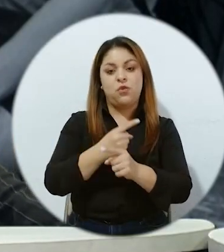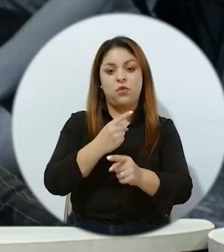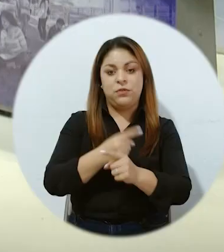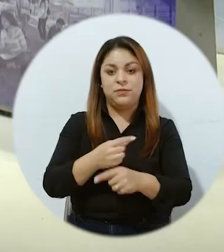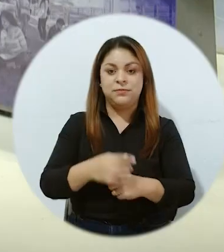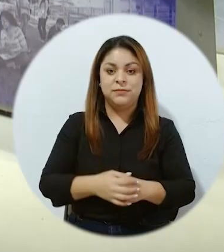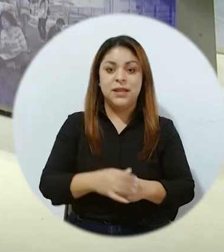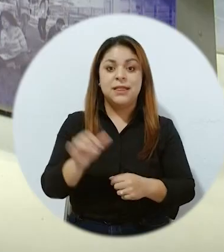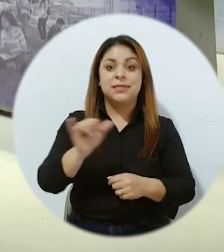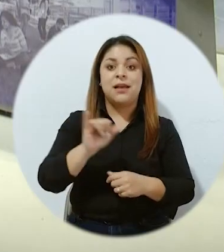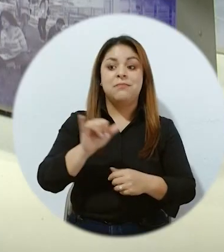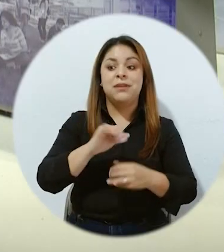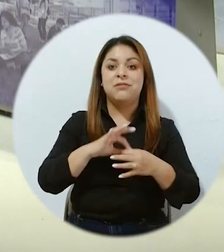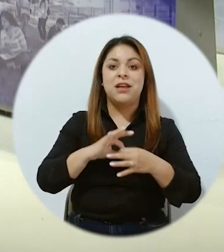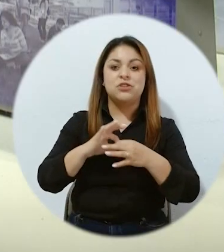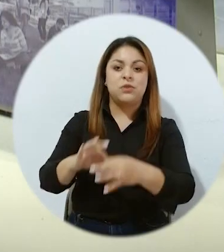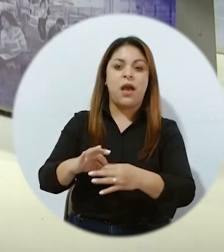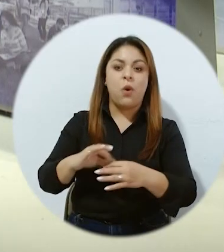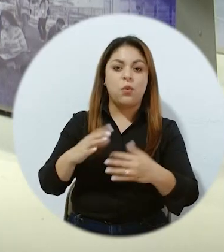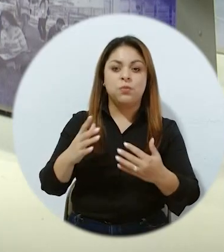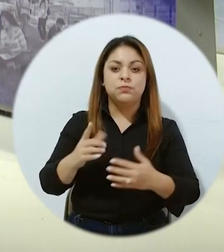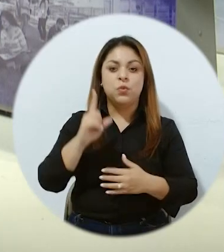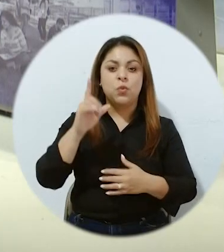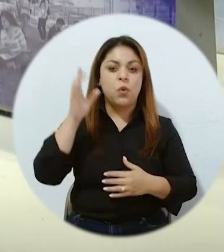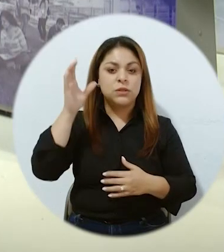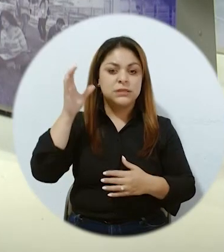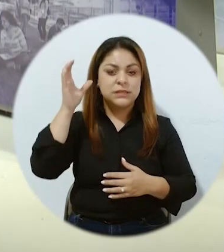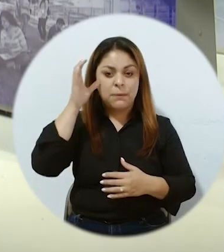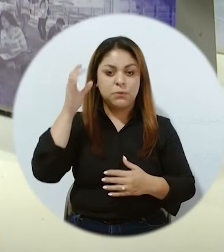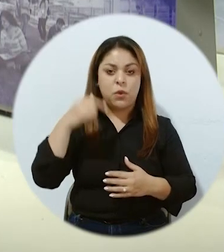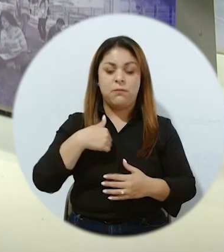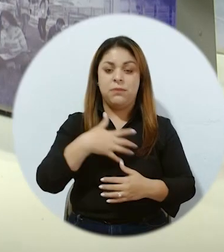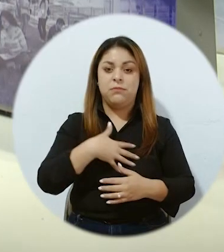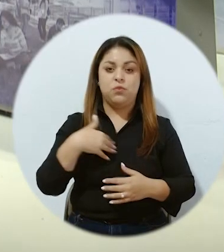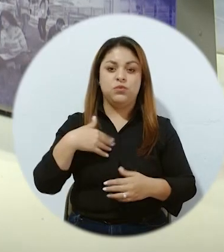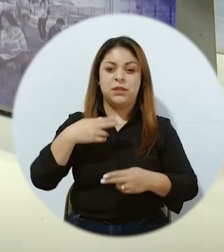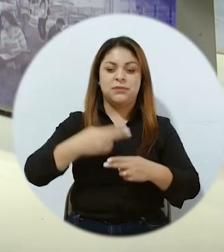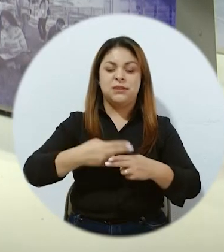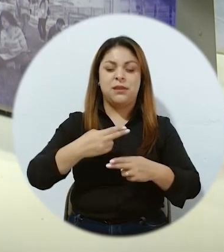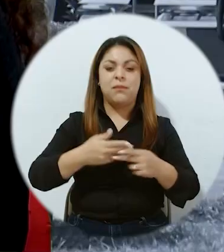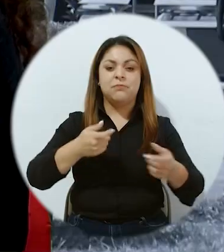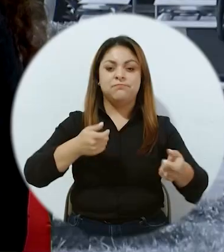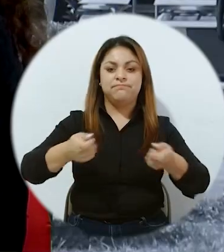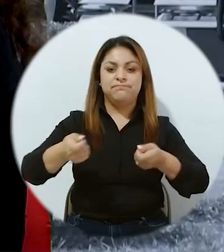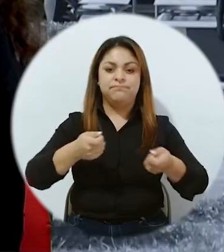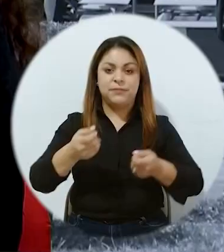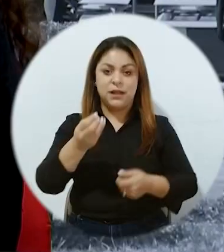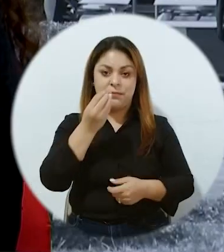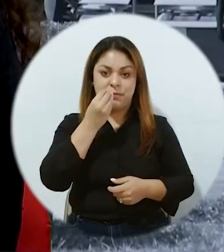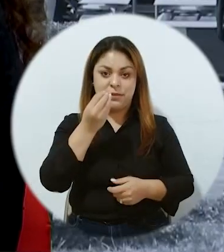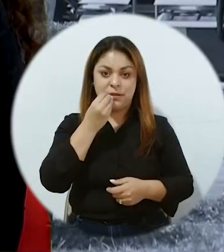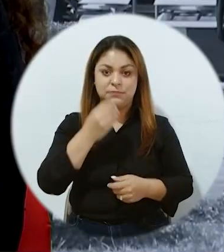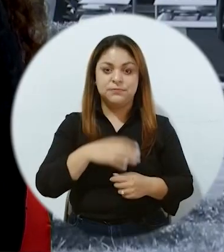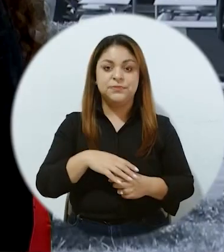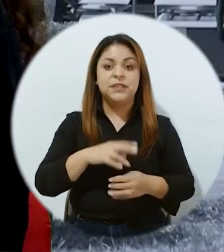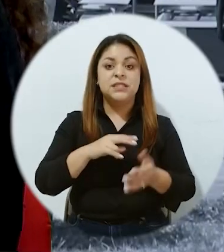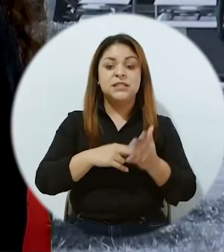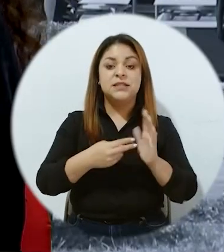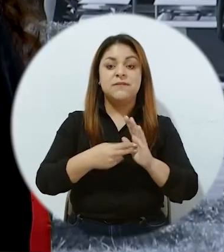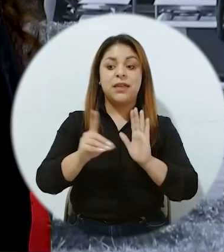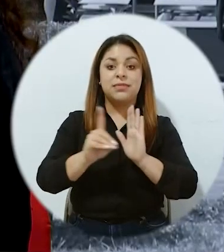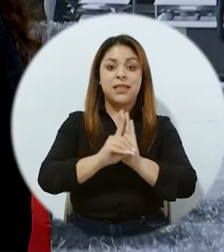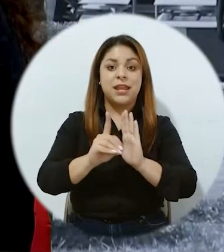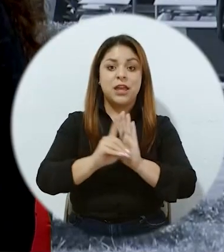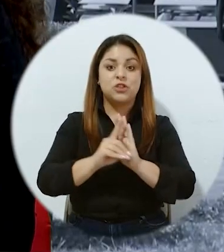relacionado también con un concepto que a mí me gusta mucho y es el de soberanía alimentaria, ¿verdad? Y es precisamente ese derecho